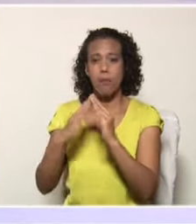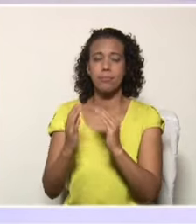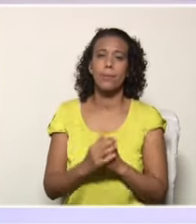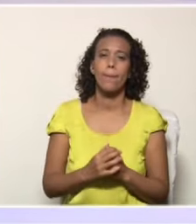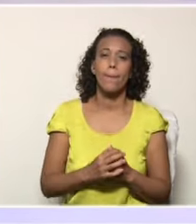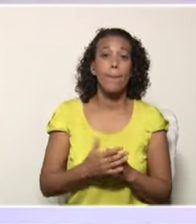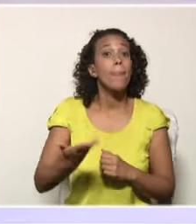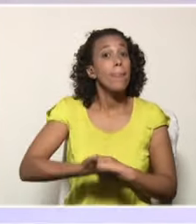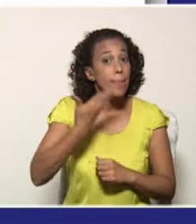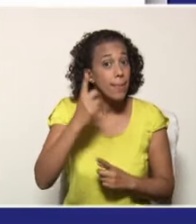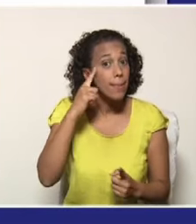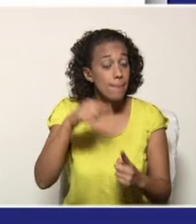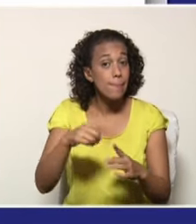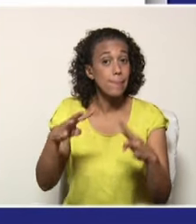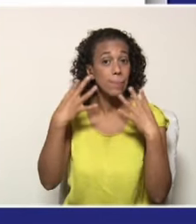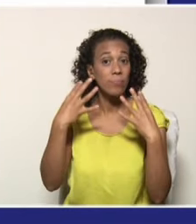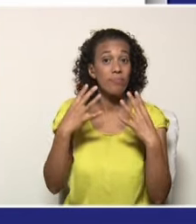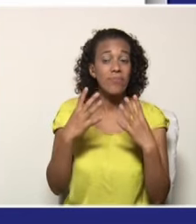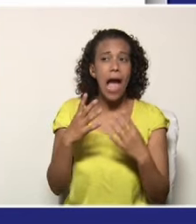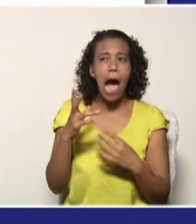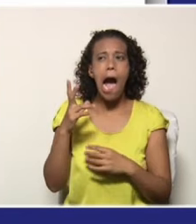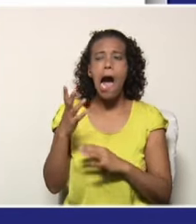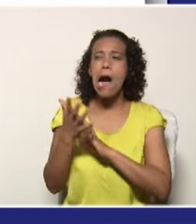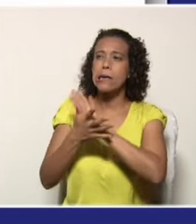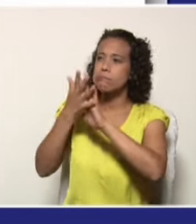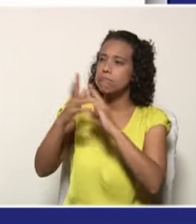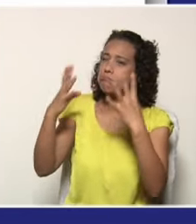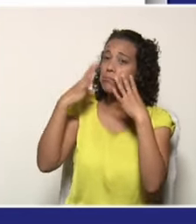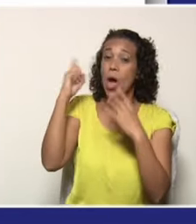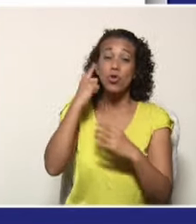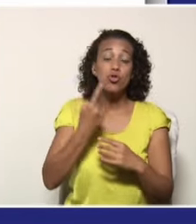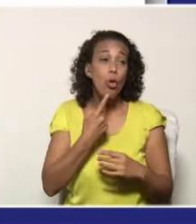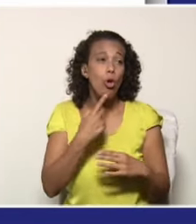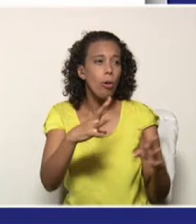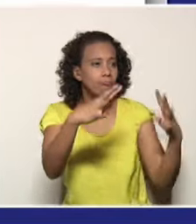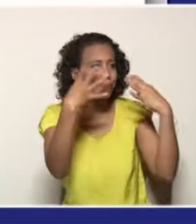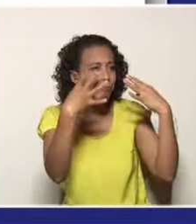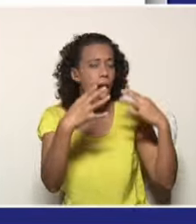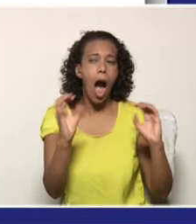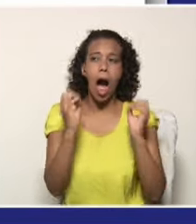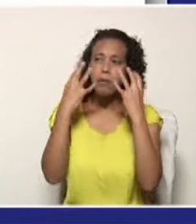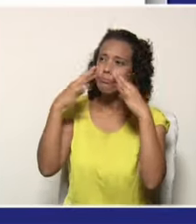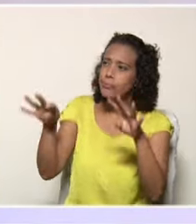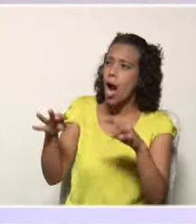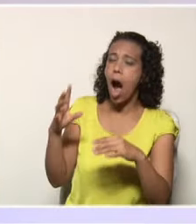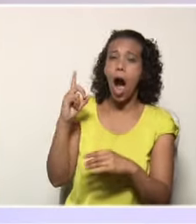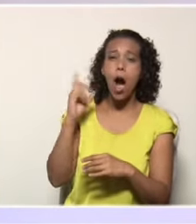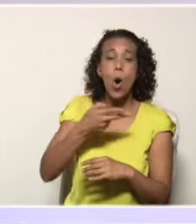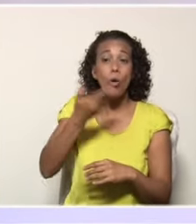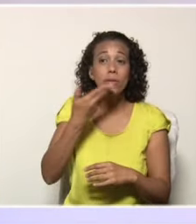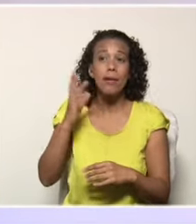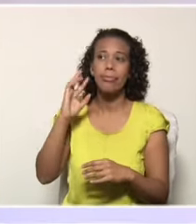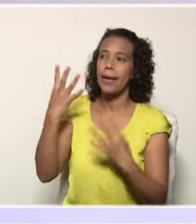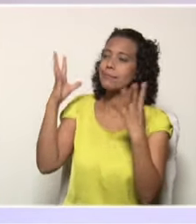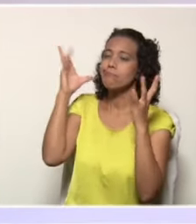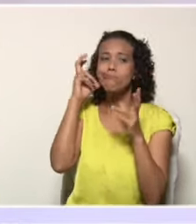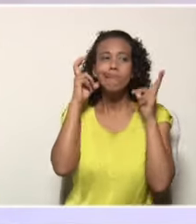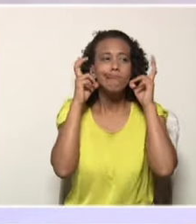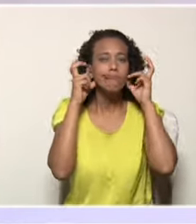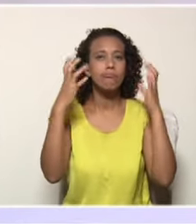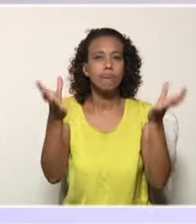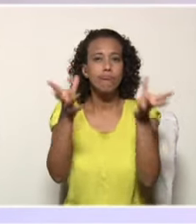Es importante también el elemento de la escucha activa, no solamente la escucha intelectual en donde yo presto atención